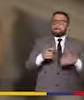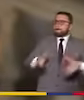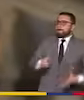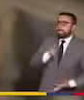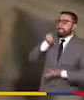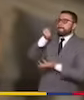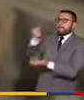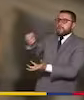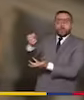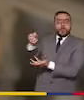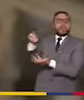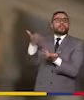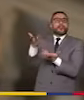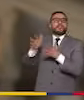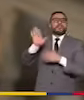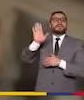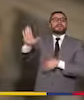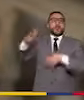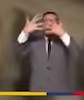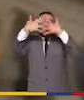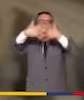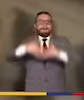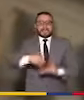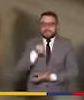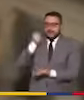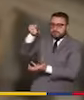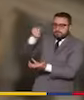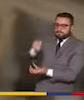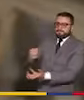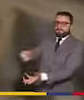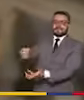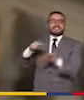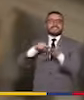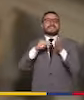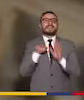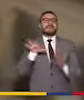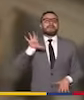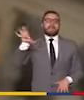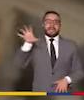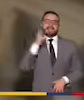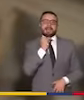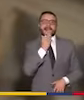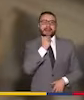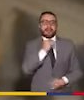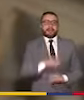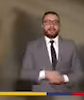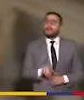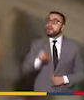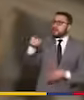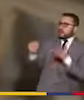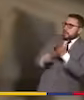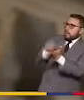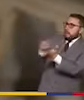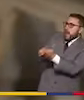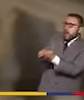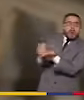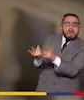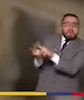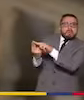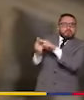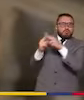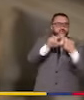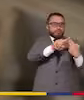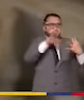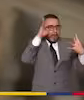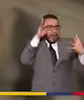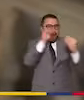en la cuenta de la empresa, es decir, en Israel, el pago estaba relacionado con un acuerdo